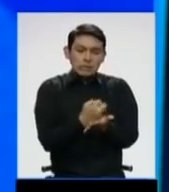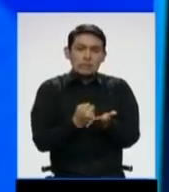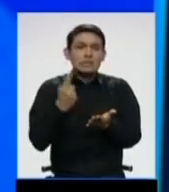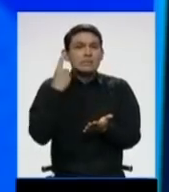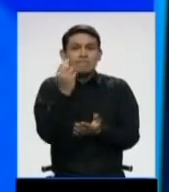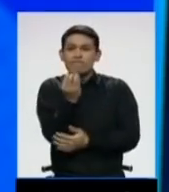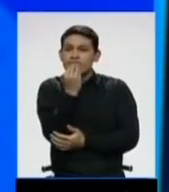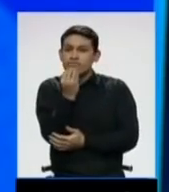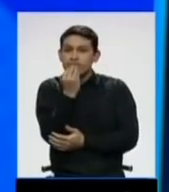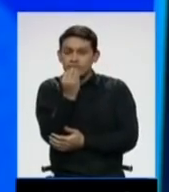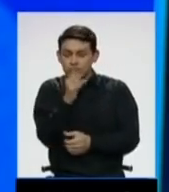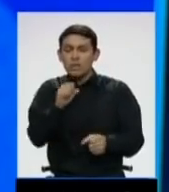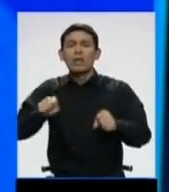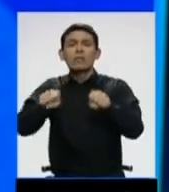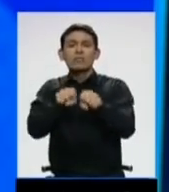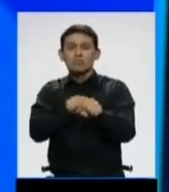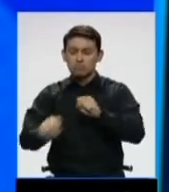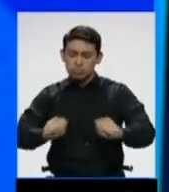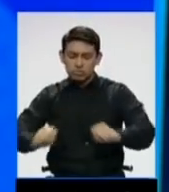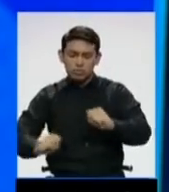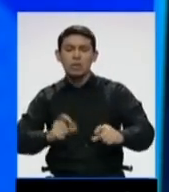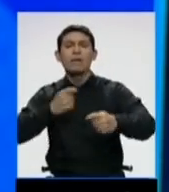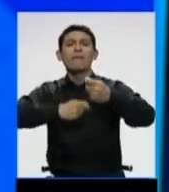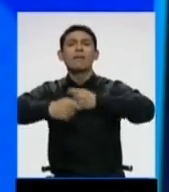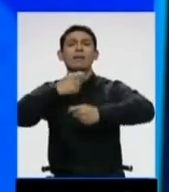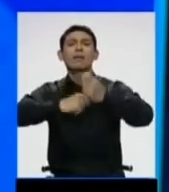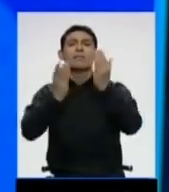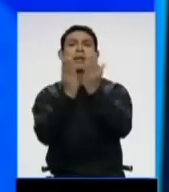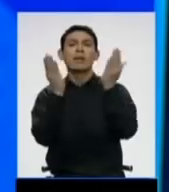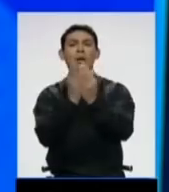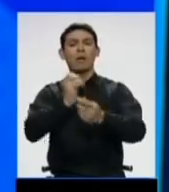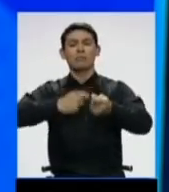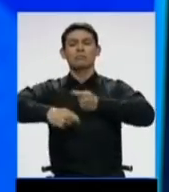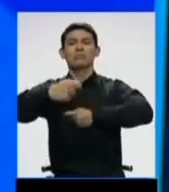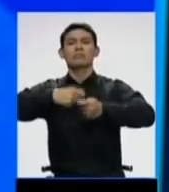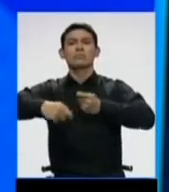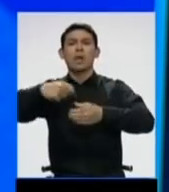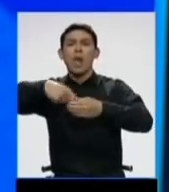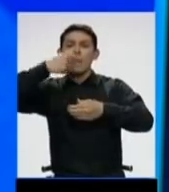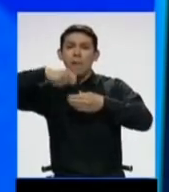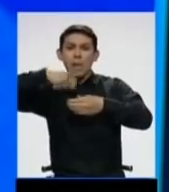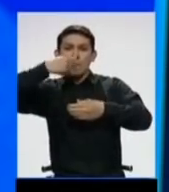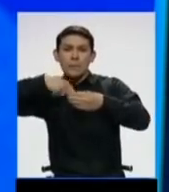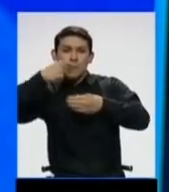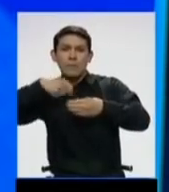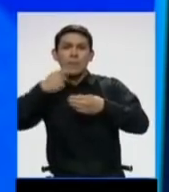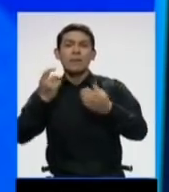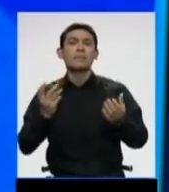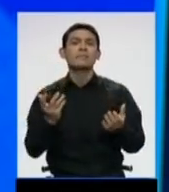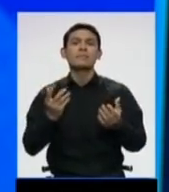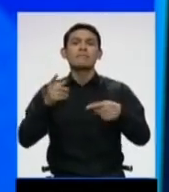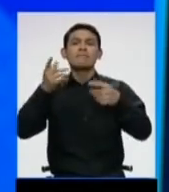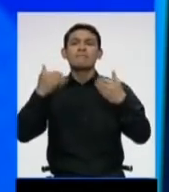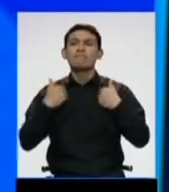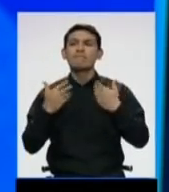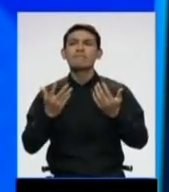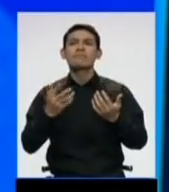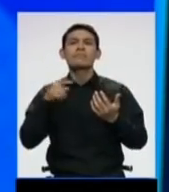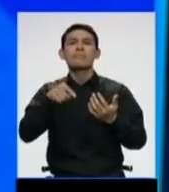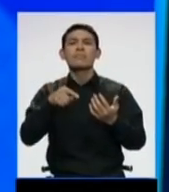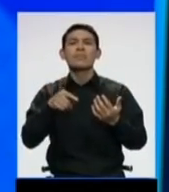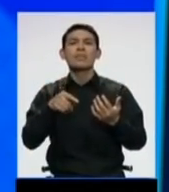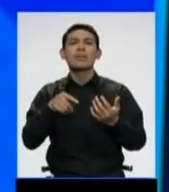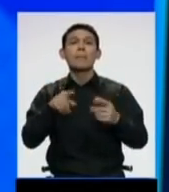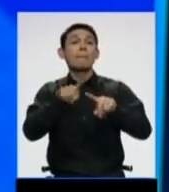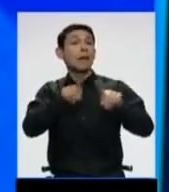de lustrabotas o de vendedor de periódico o vendiendo mazamorra morada, de lo que se trata de las cosas